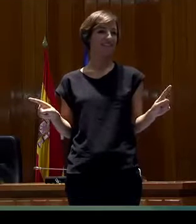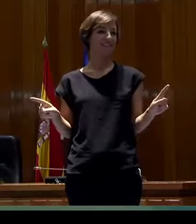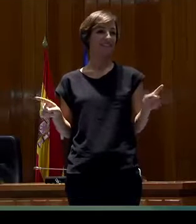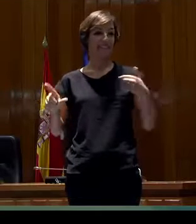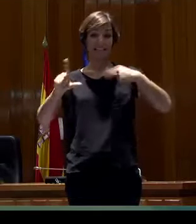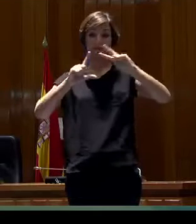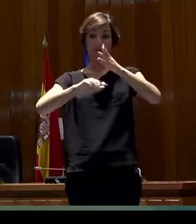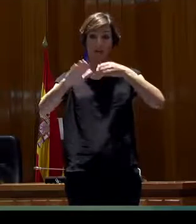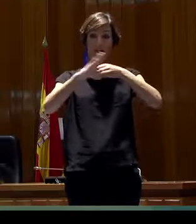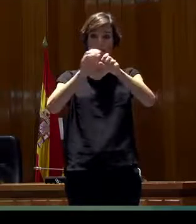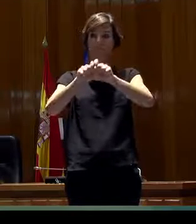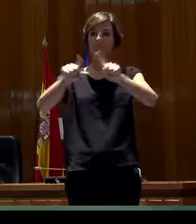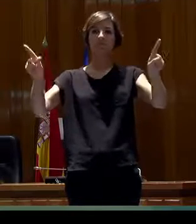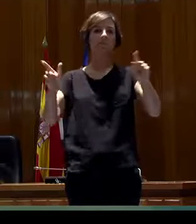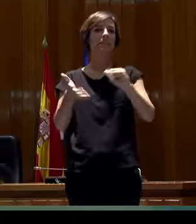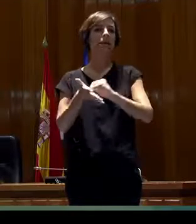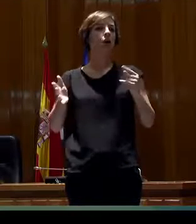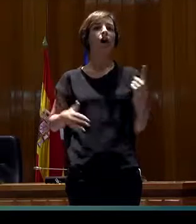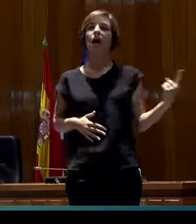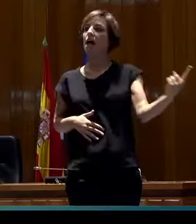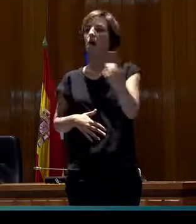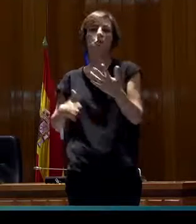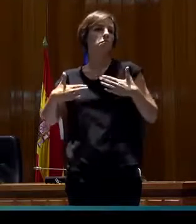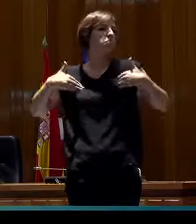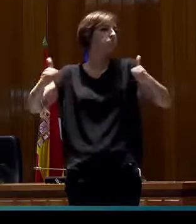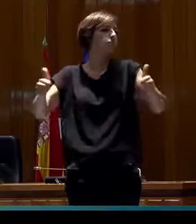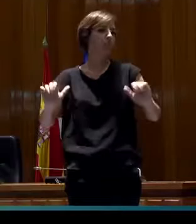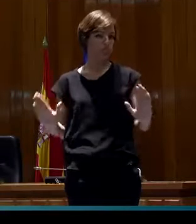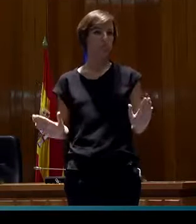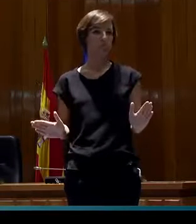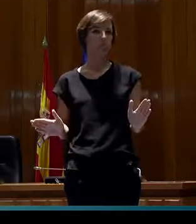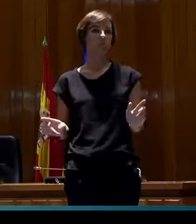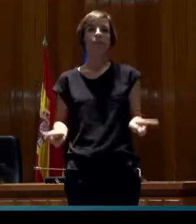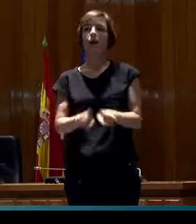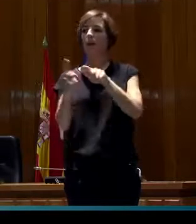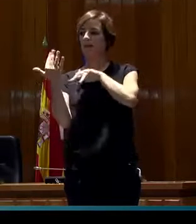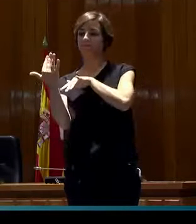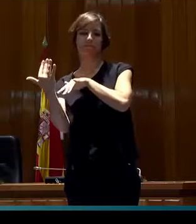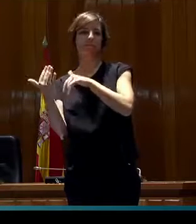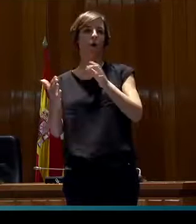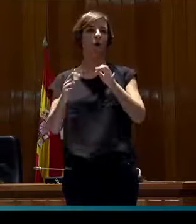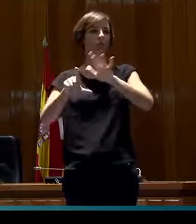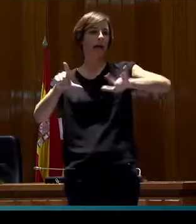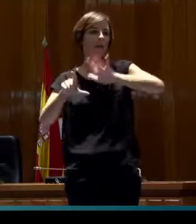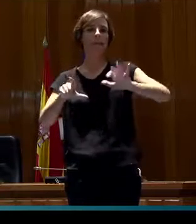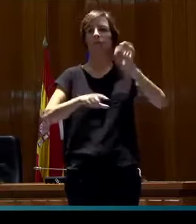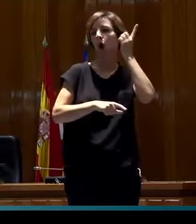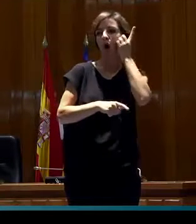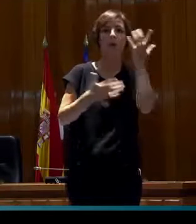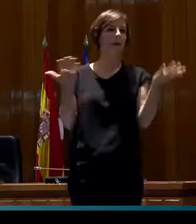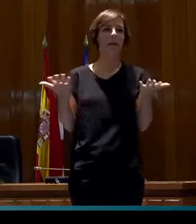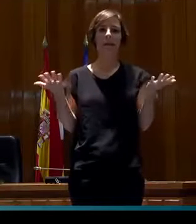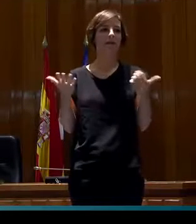al servicio se da con la tecnología que cualquier usuario tiene a su alcance, sea un ordenador personal, una tableta, un móvil,